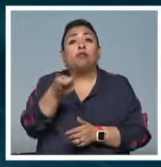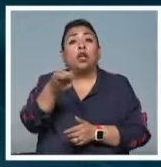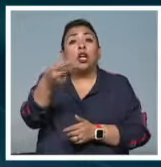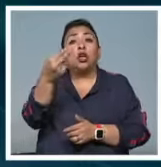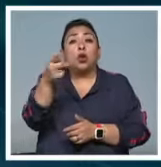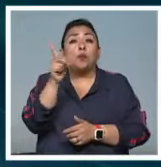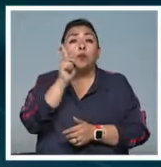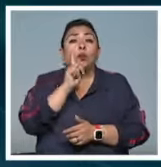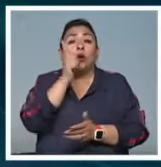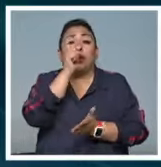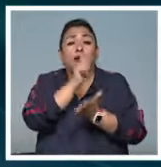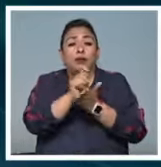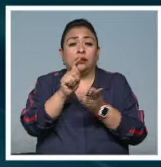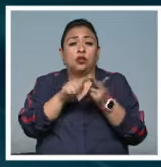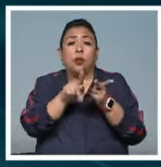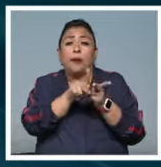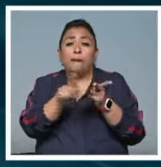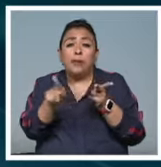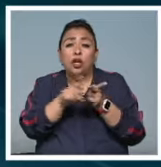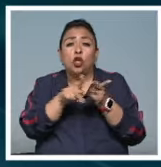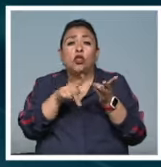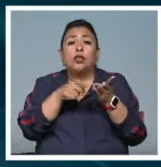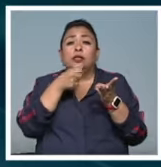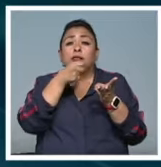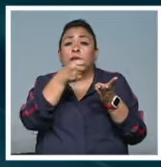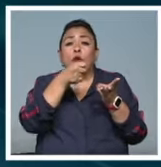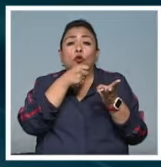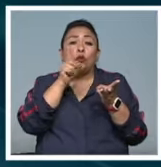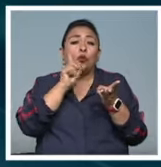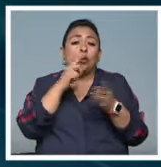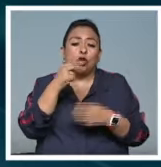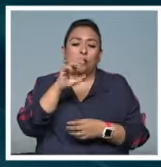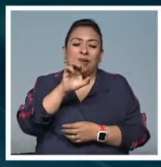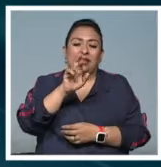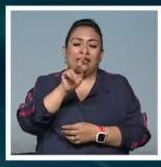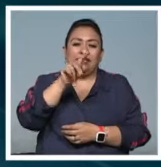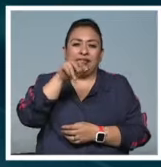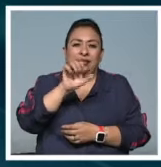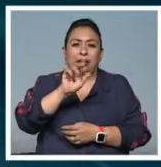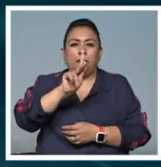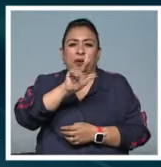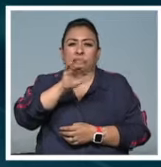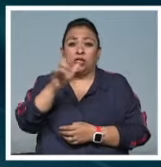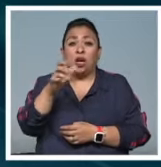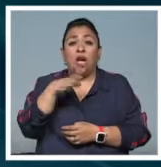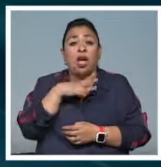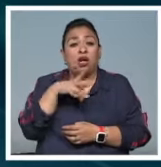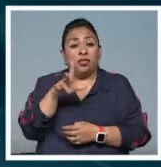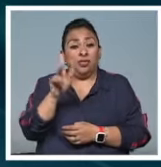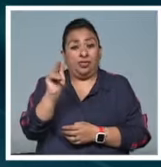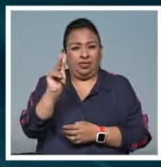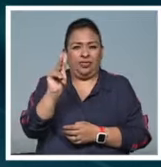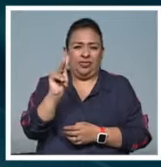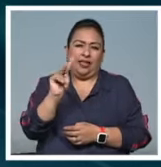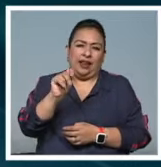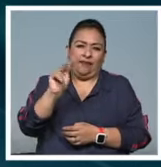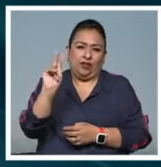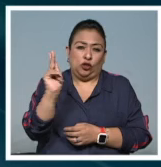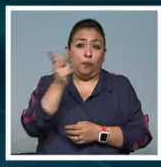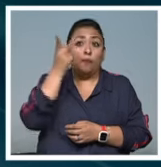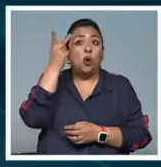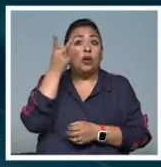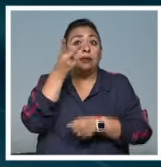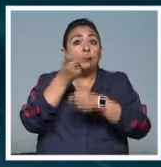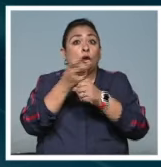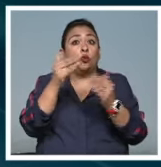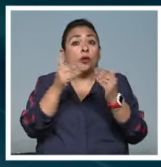entrañable escritora, periodista y conductora Cristina Pacheco, quien hizo de la televisora Politécnica su segunda casa a